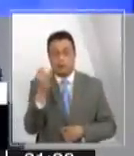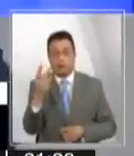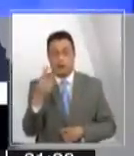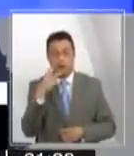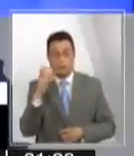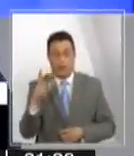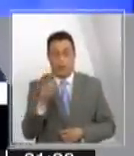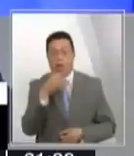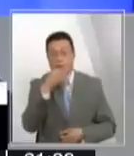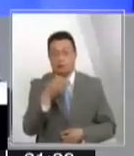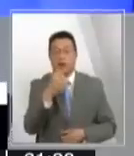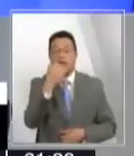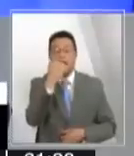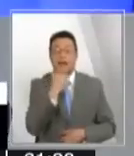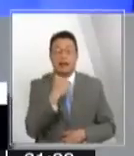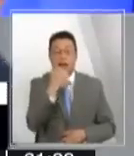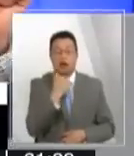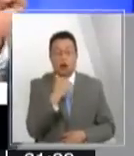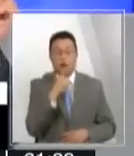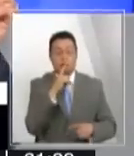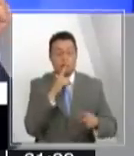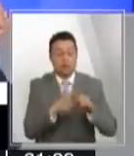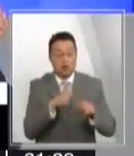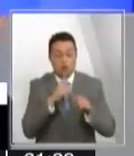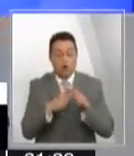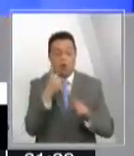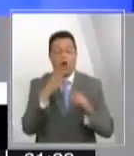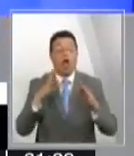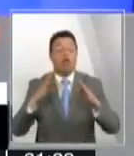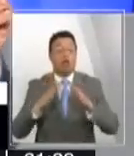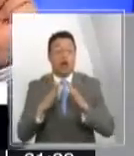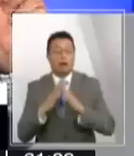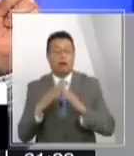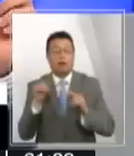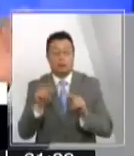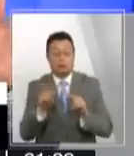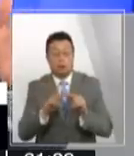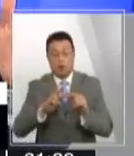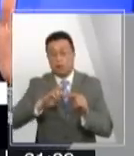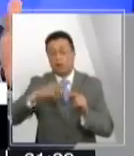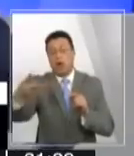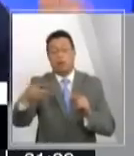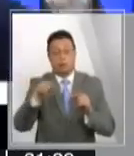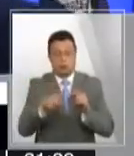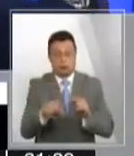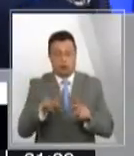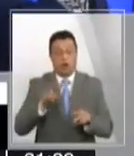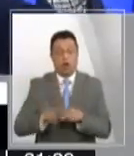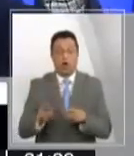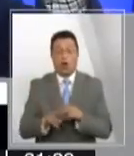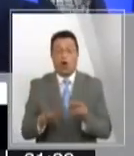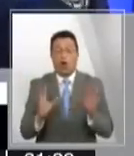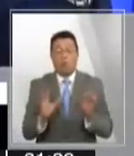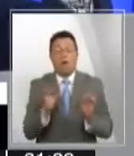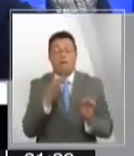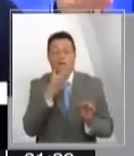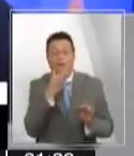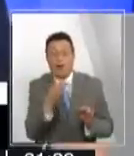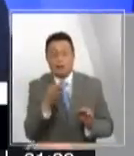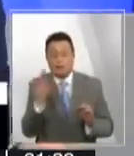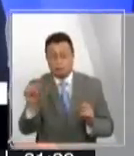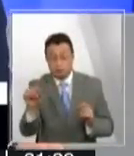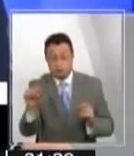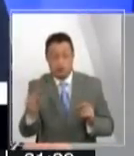son errores de identificación de un domicilio que quedó en un lugar distinto. Eso se corrige simplemente